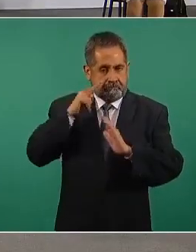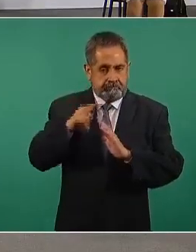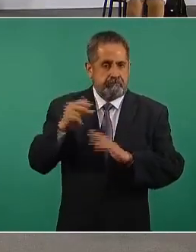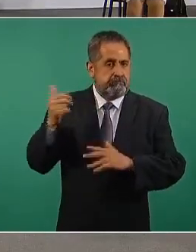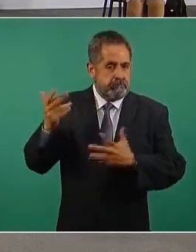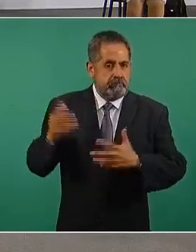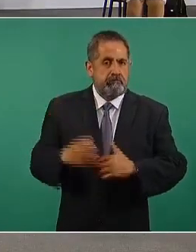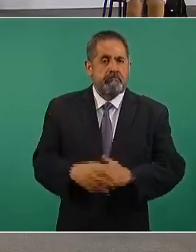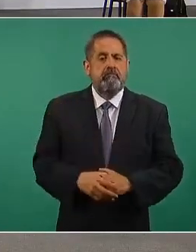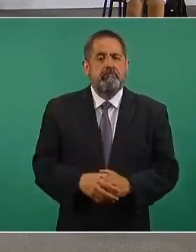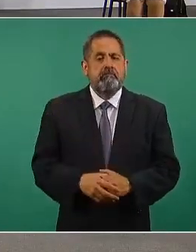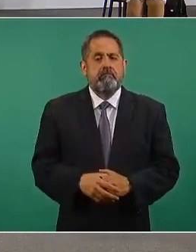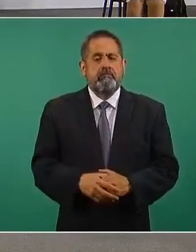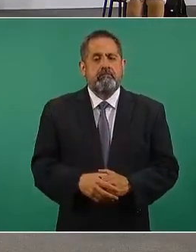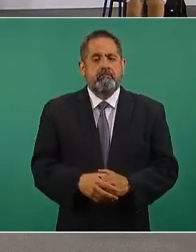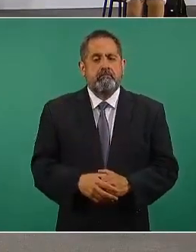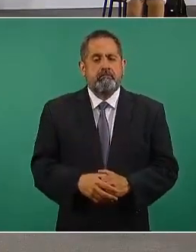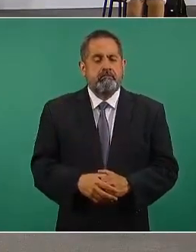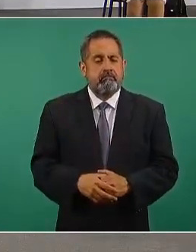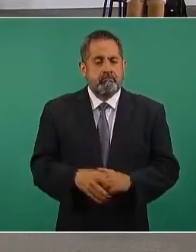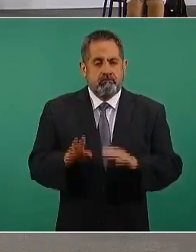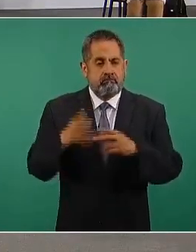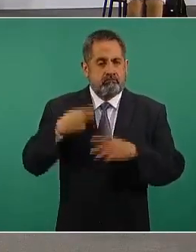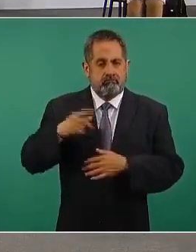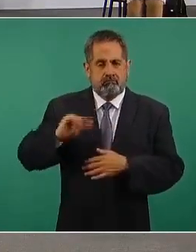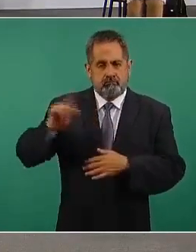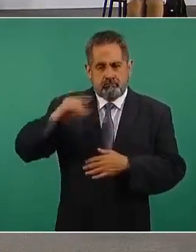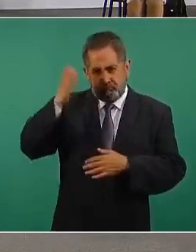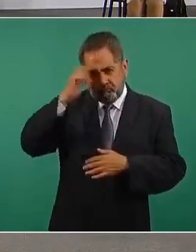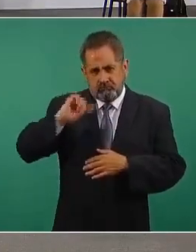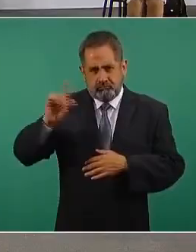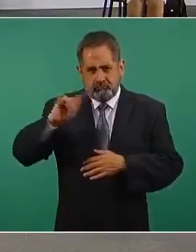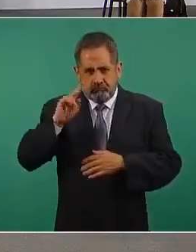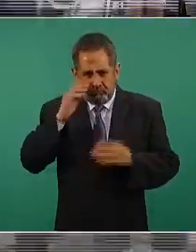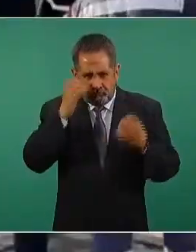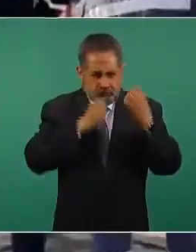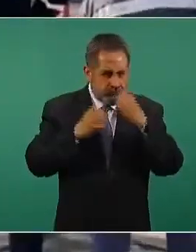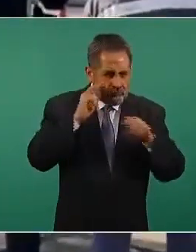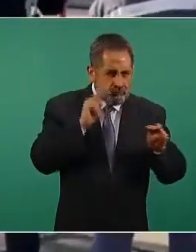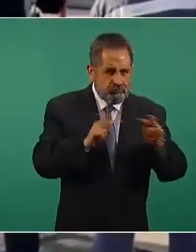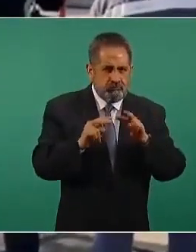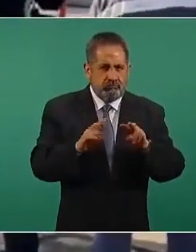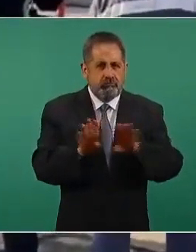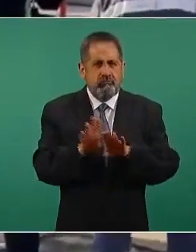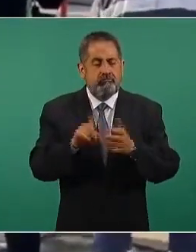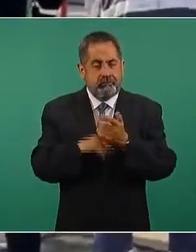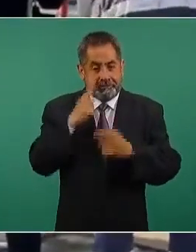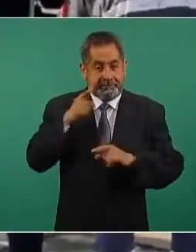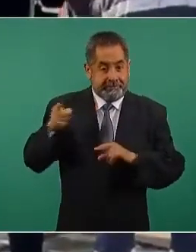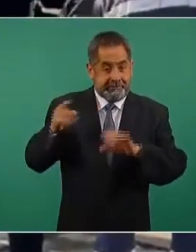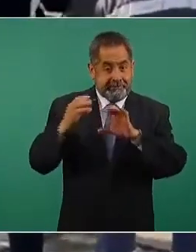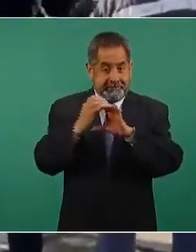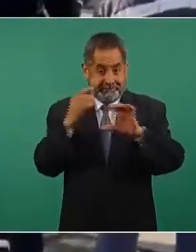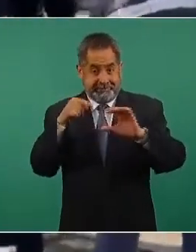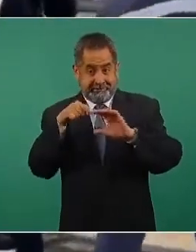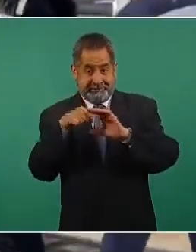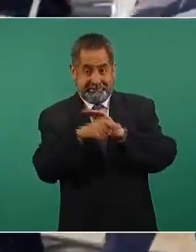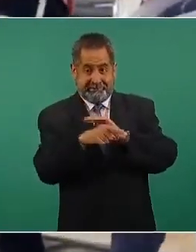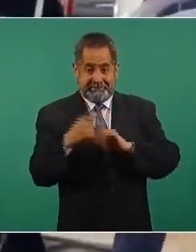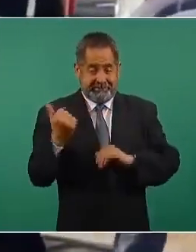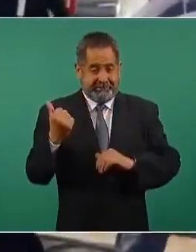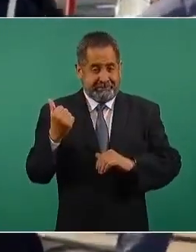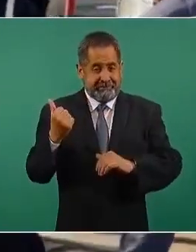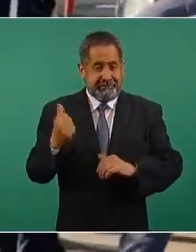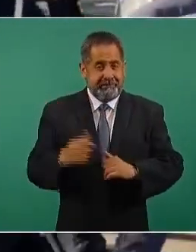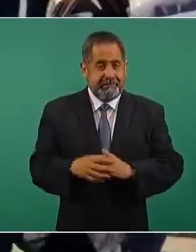donde los especialistas en el manejo de estos aparatos ingresan el diablo